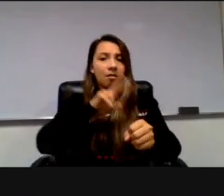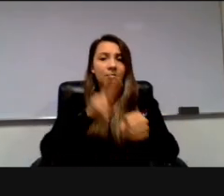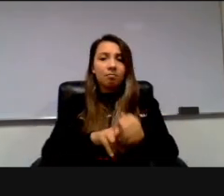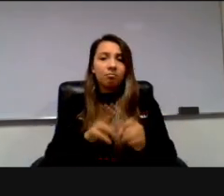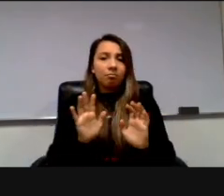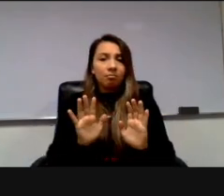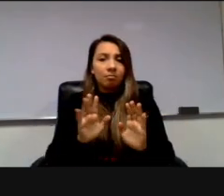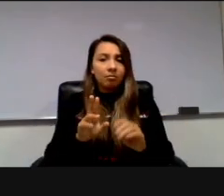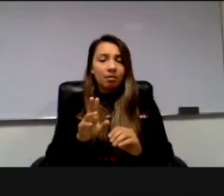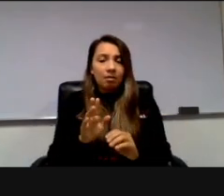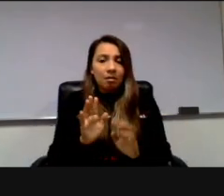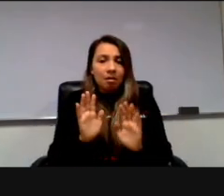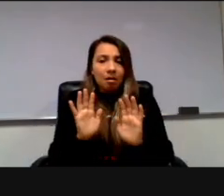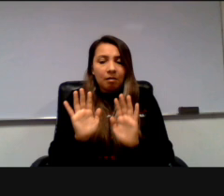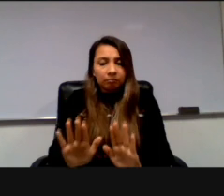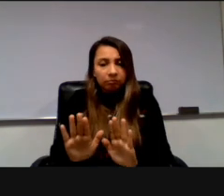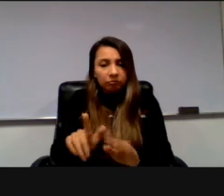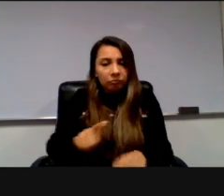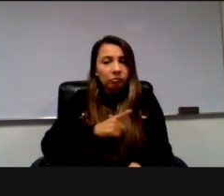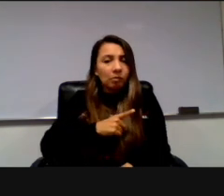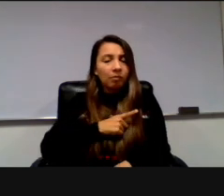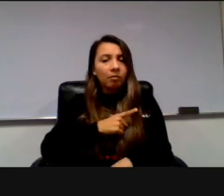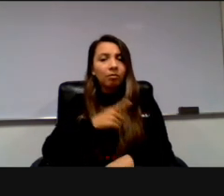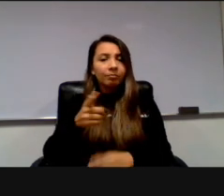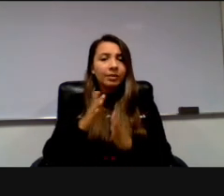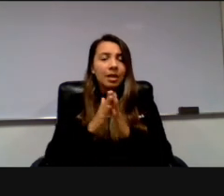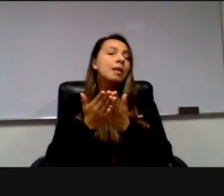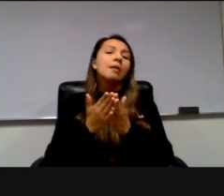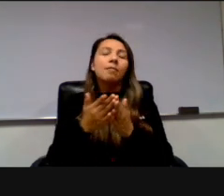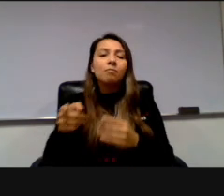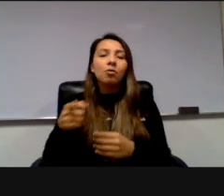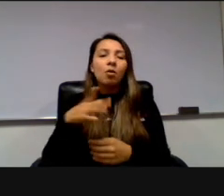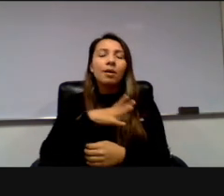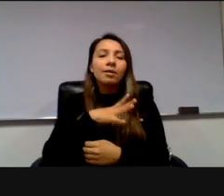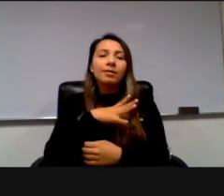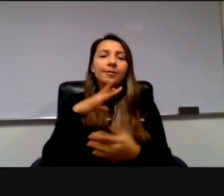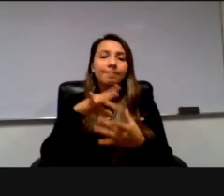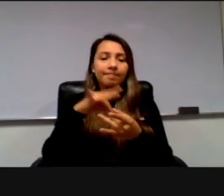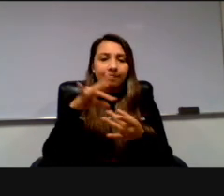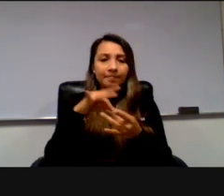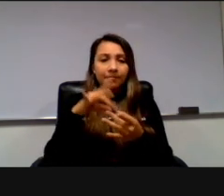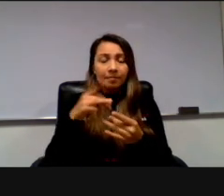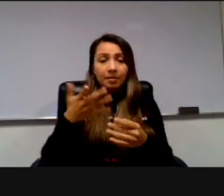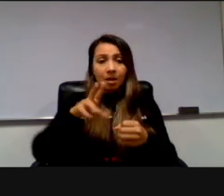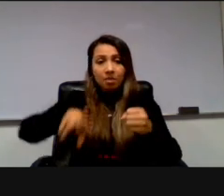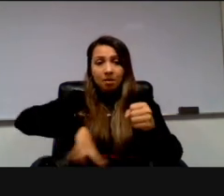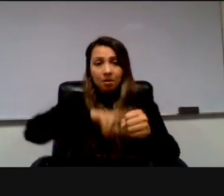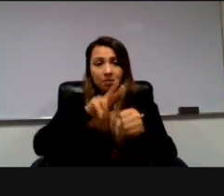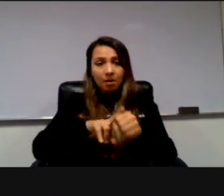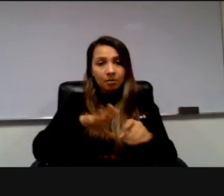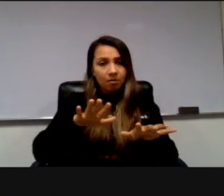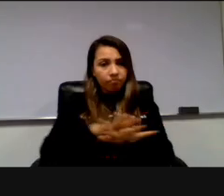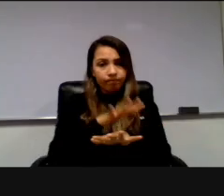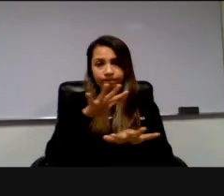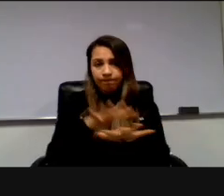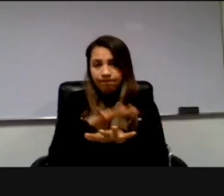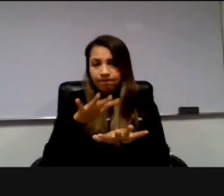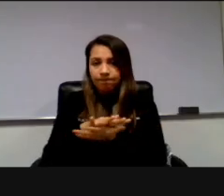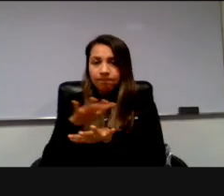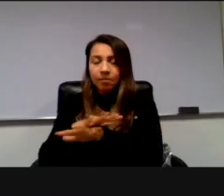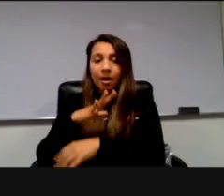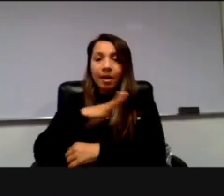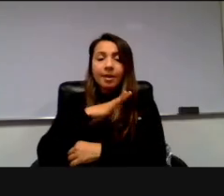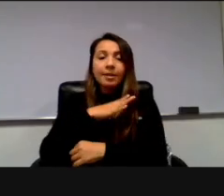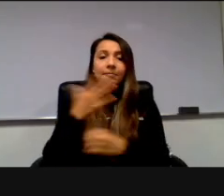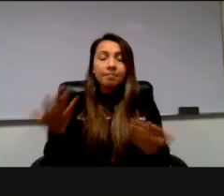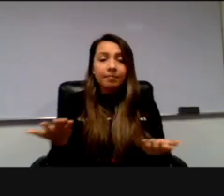¿no? Sin embargo, el título del libro es muy sugerente porque quiere decir que, bueno, ¿no? La naturaleza se sigue transformando, ¿no? Ahora bien,